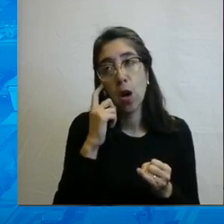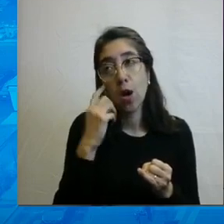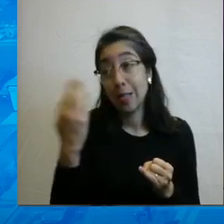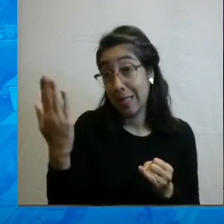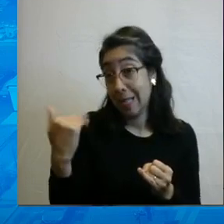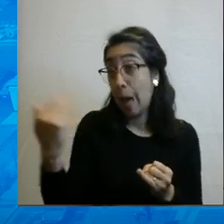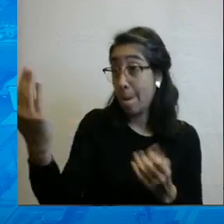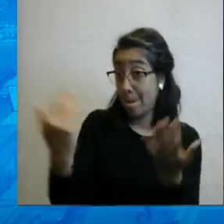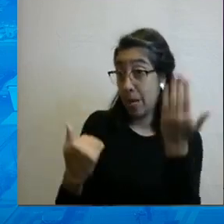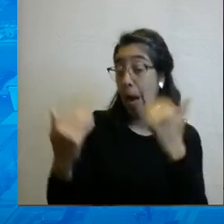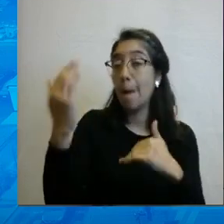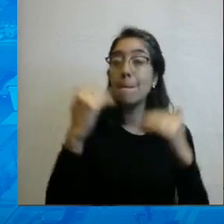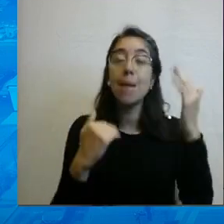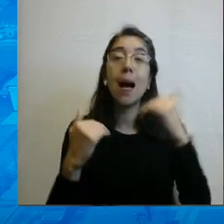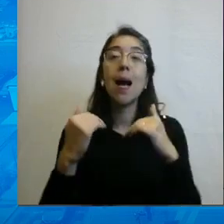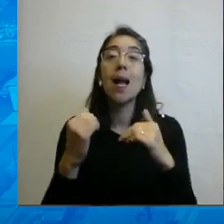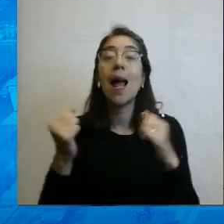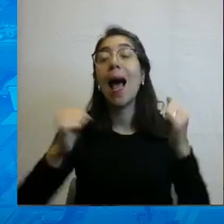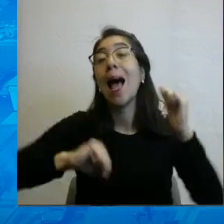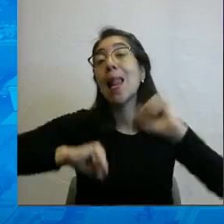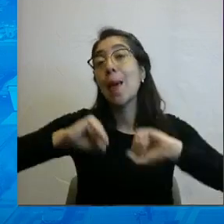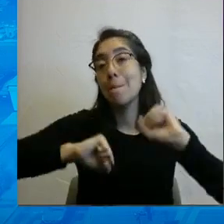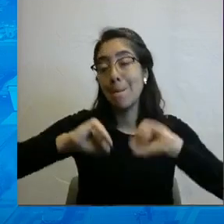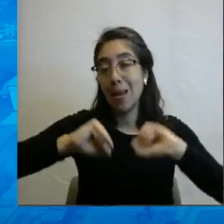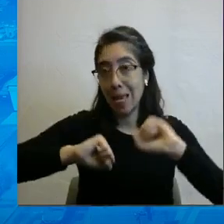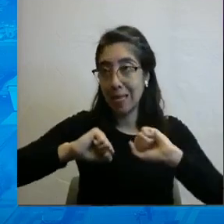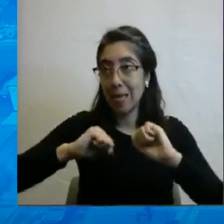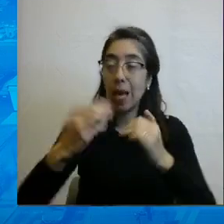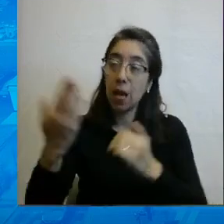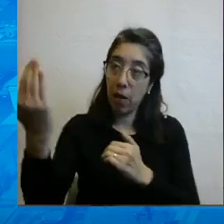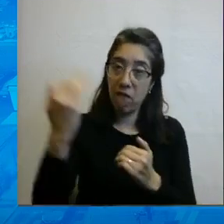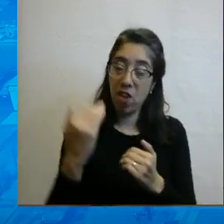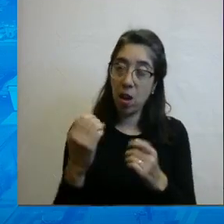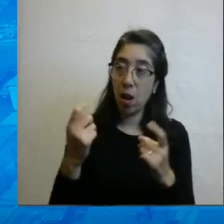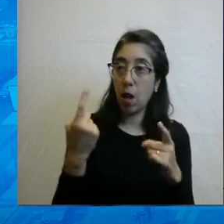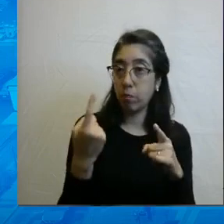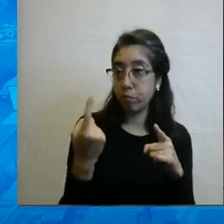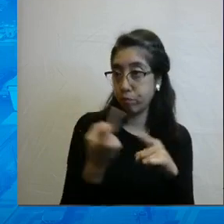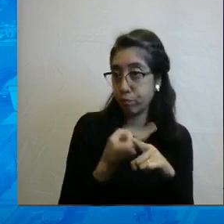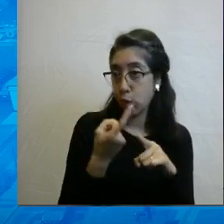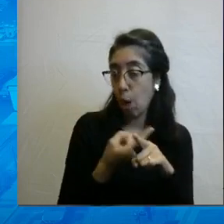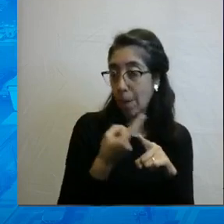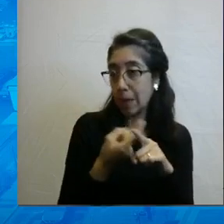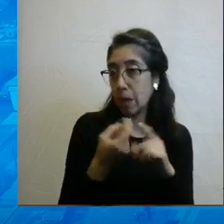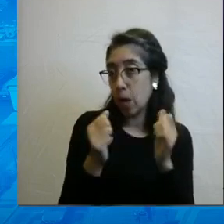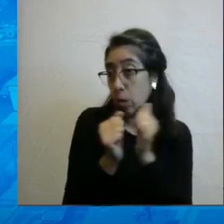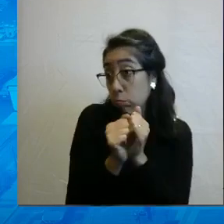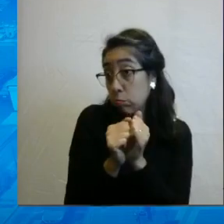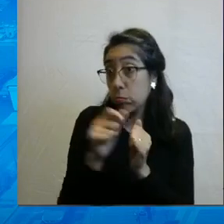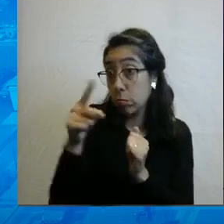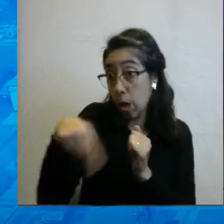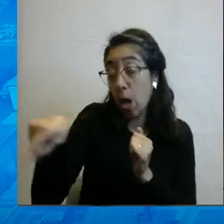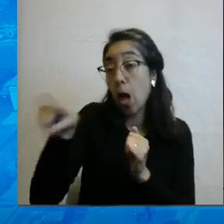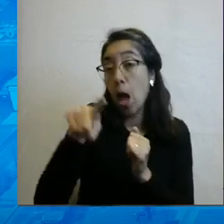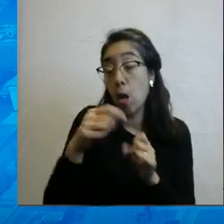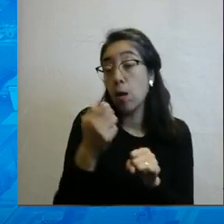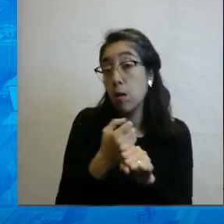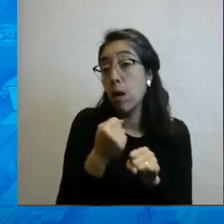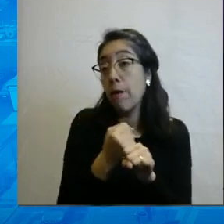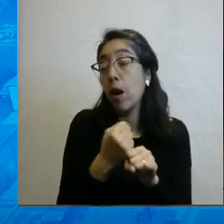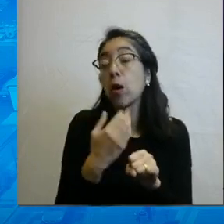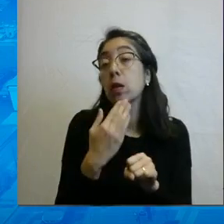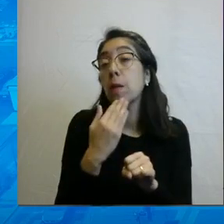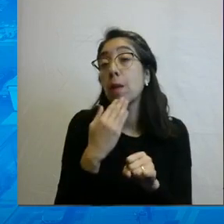persona especializada, ¿no es cierto?, desde el municipio en disponer algún tipo de medida. Y quizás también creo que es necesario que esté